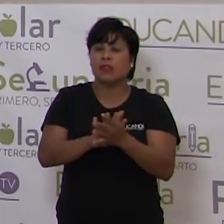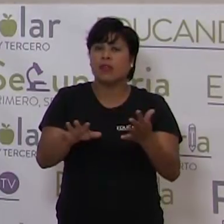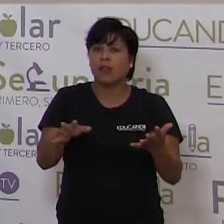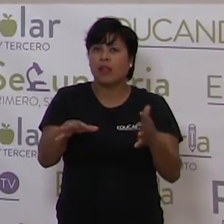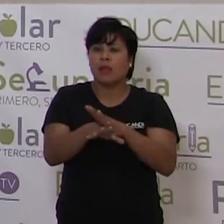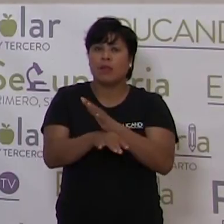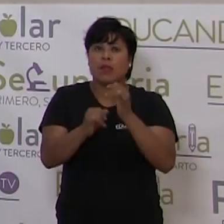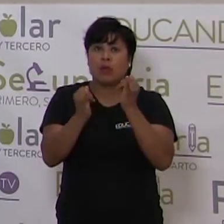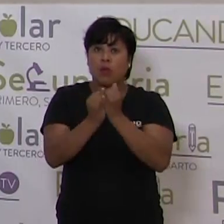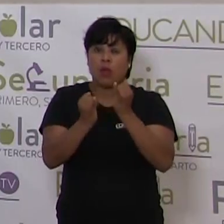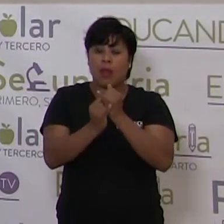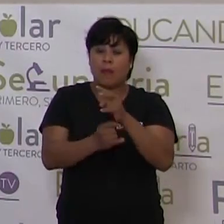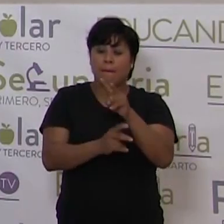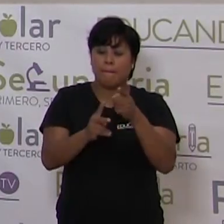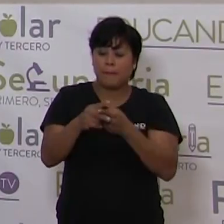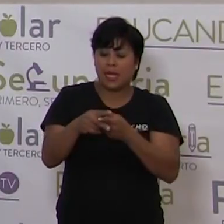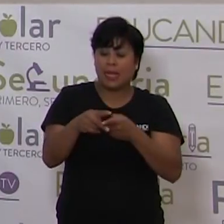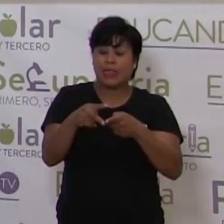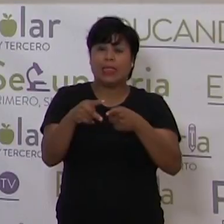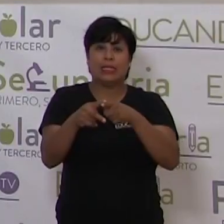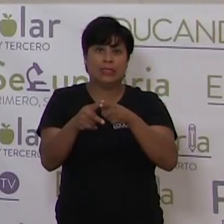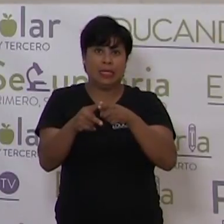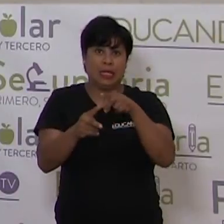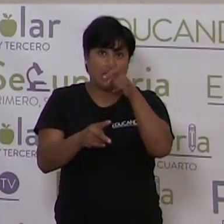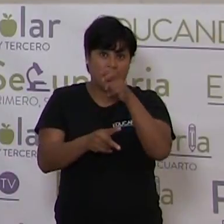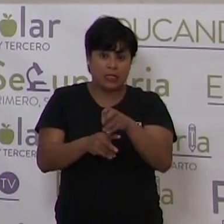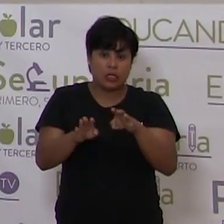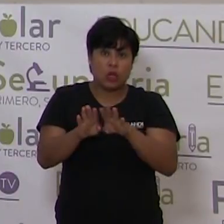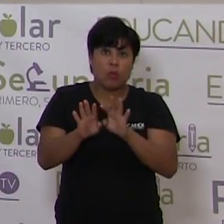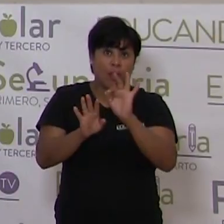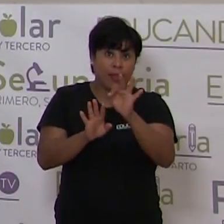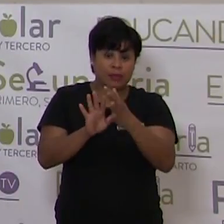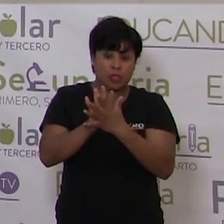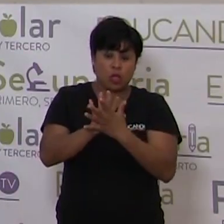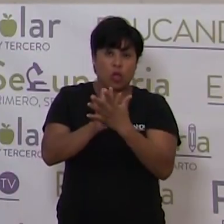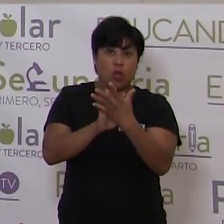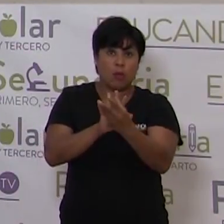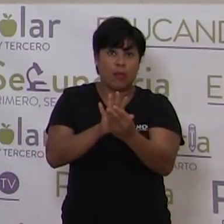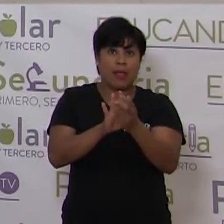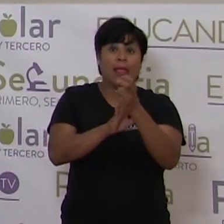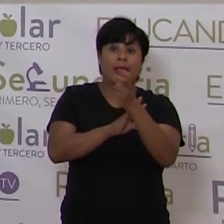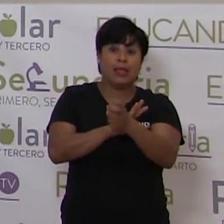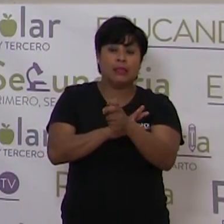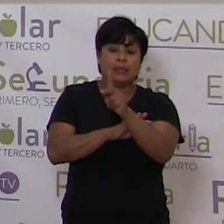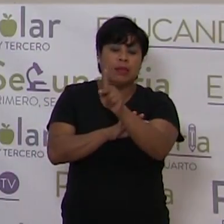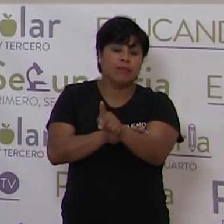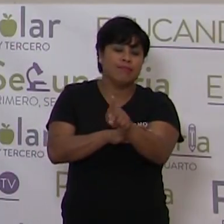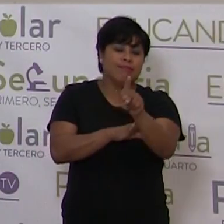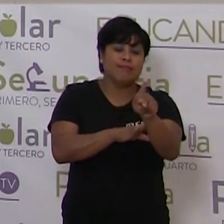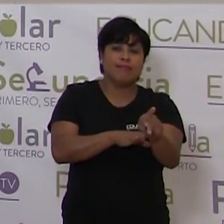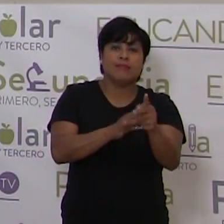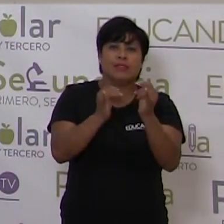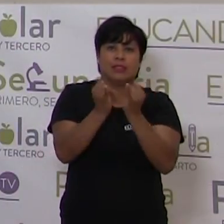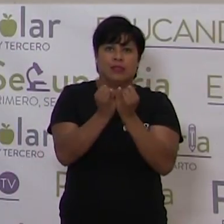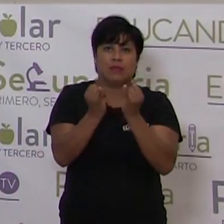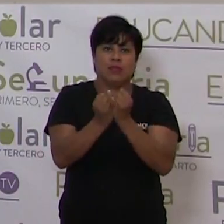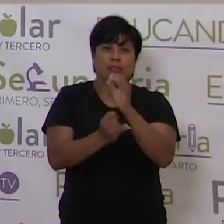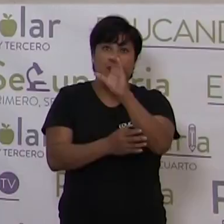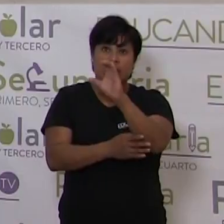los vértices. Y como son una copia, también este se convierte en